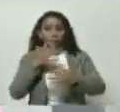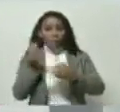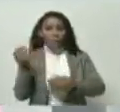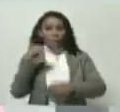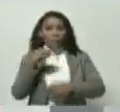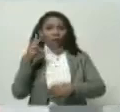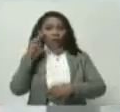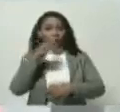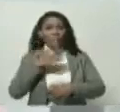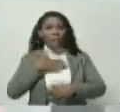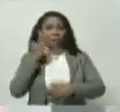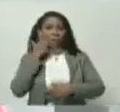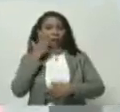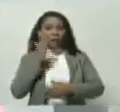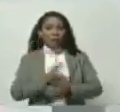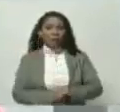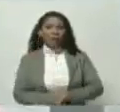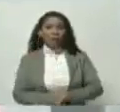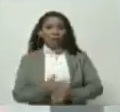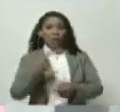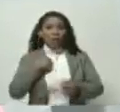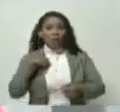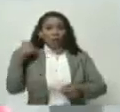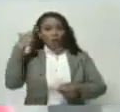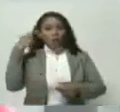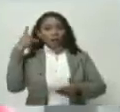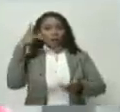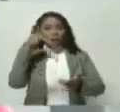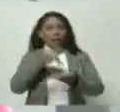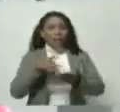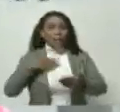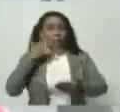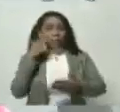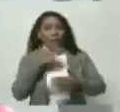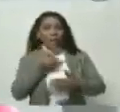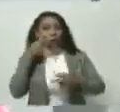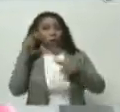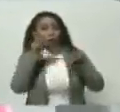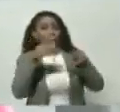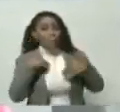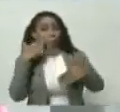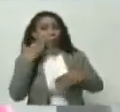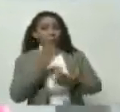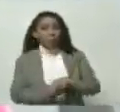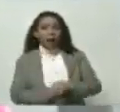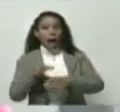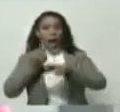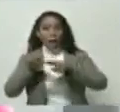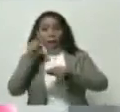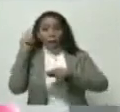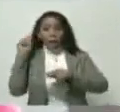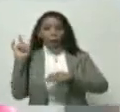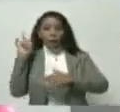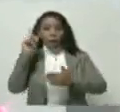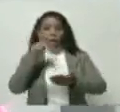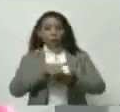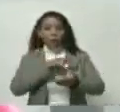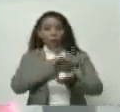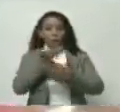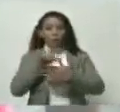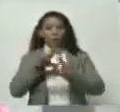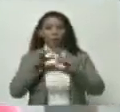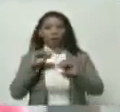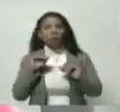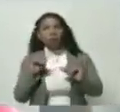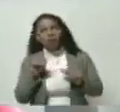ver a mi mamá. Así que yo estoy loca por llegar, ¿no? Los demás niñitos que estaban en el viaje estaban todos